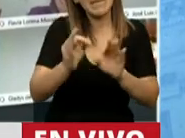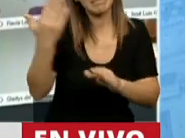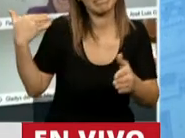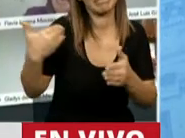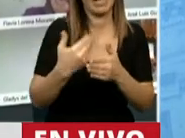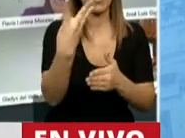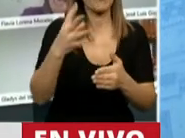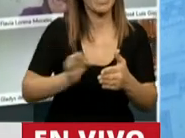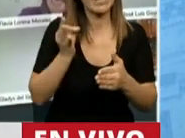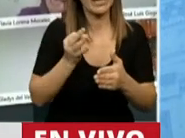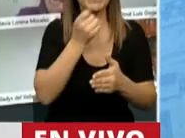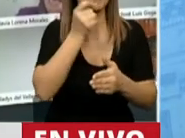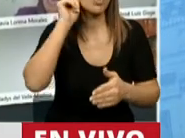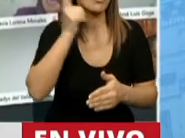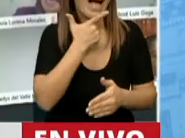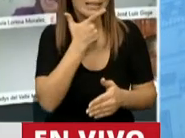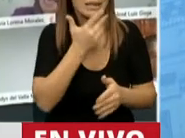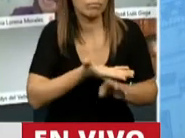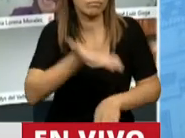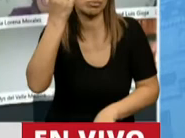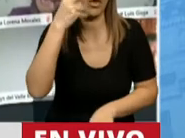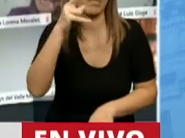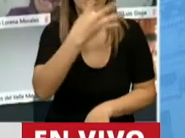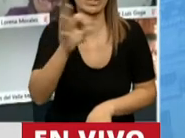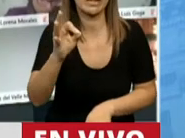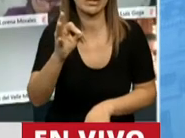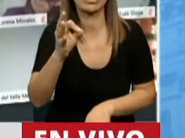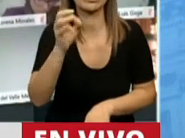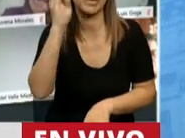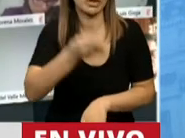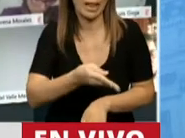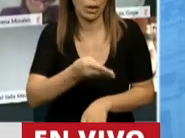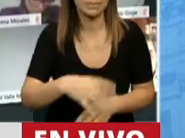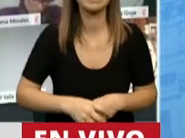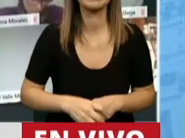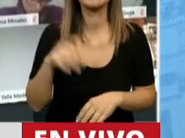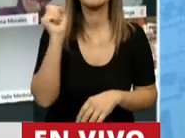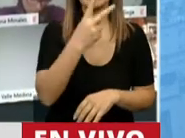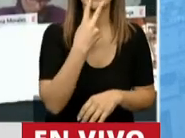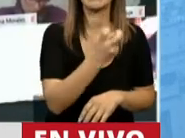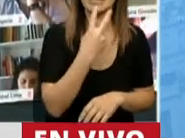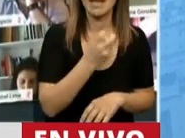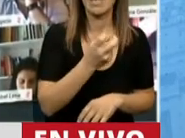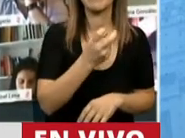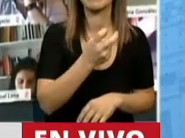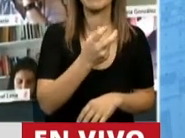4 años, en el caso del gas, habían tenido un aumento de 2.401%, y en el caso de la electricidad, del